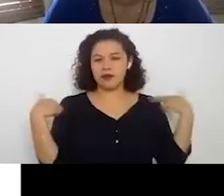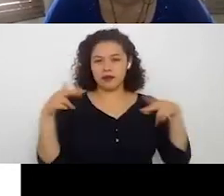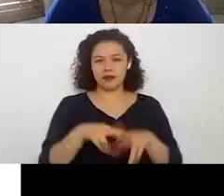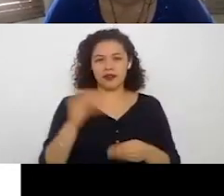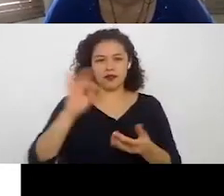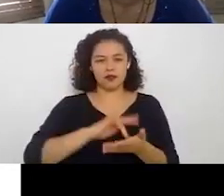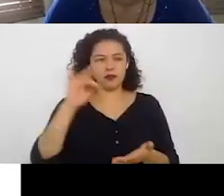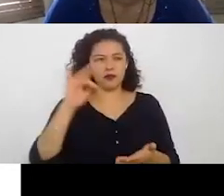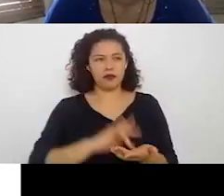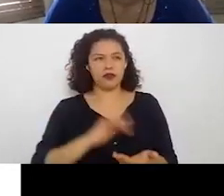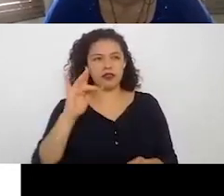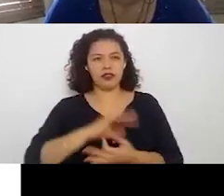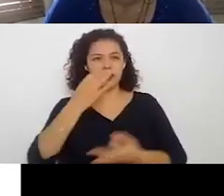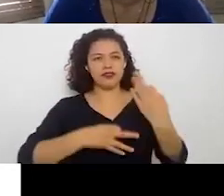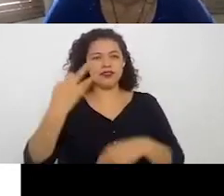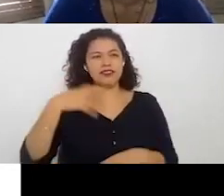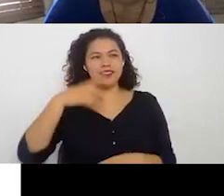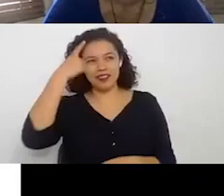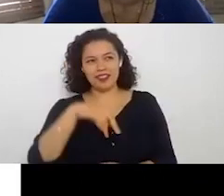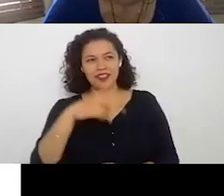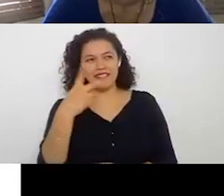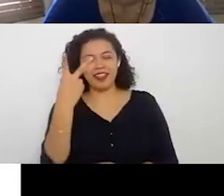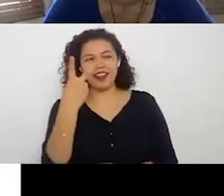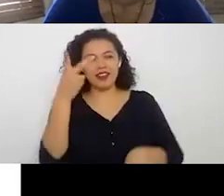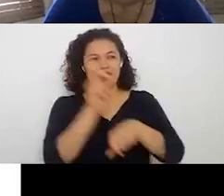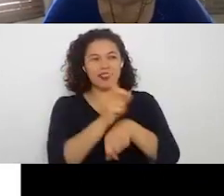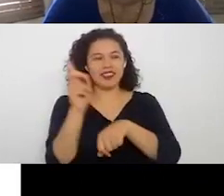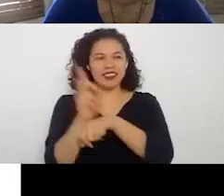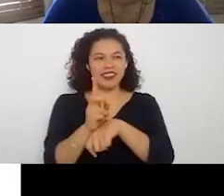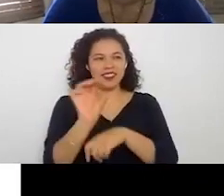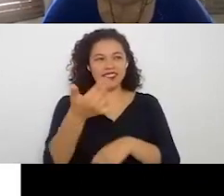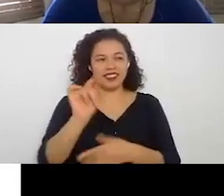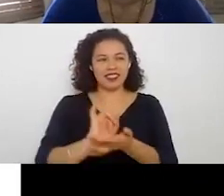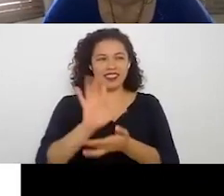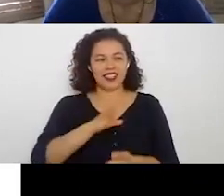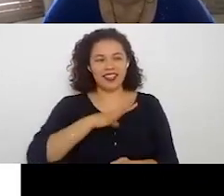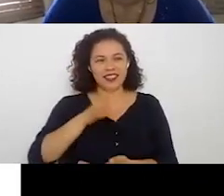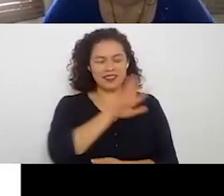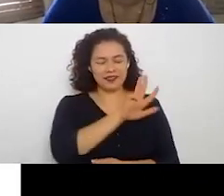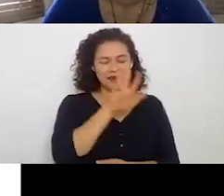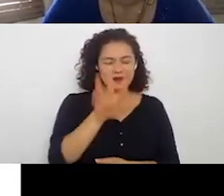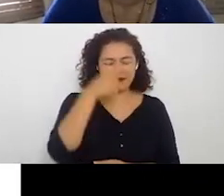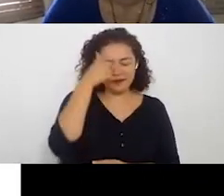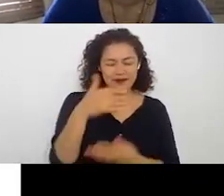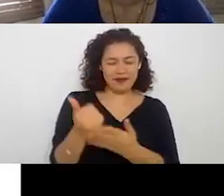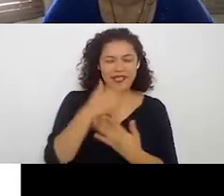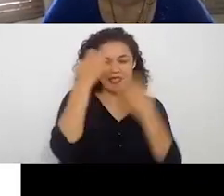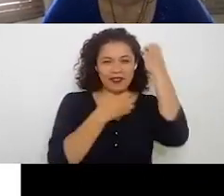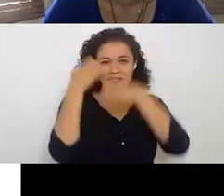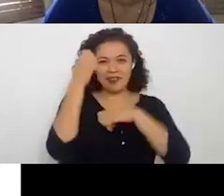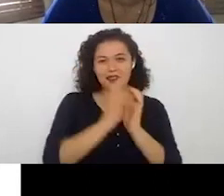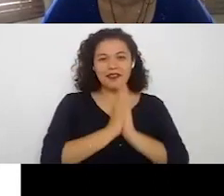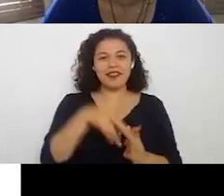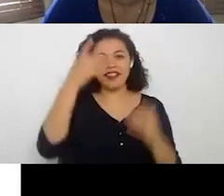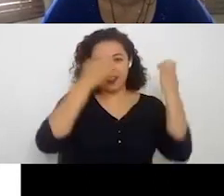Muchas gracias. Gracias a todas y todos por asistir a estas 2 sesiones. En el chat les dejamos una liga para que nos apoyen con una evaluación. Recuerden que esta